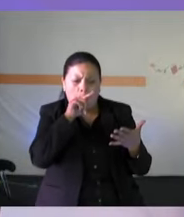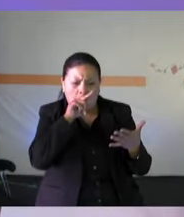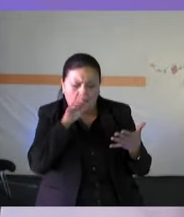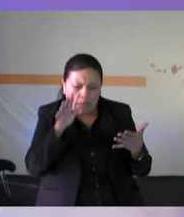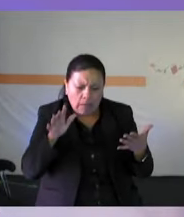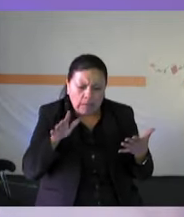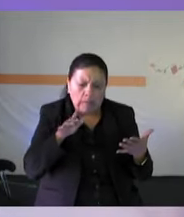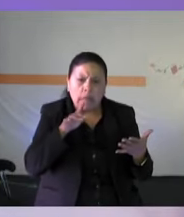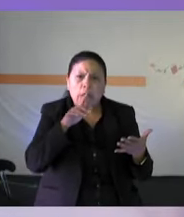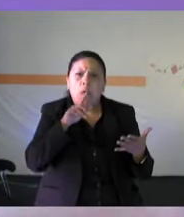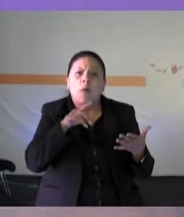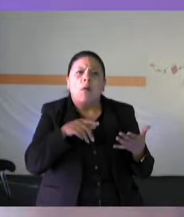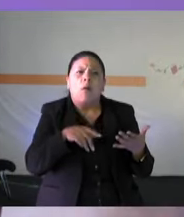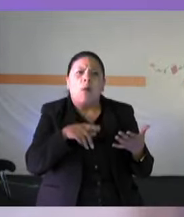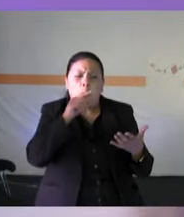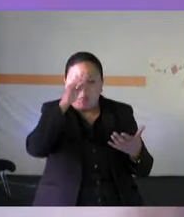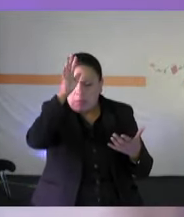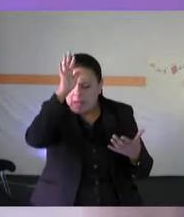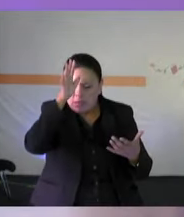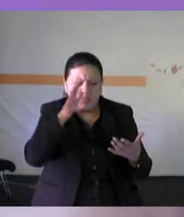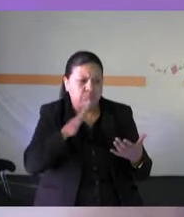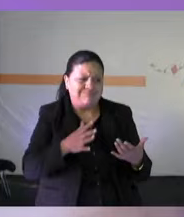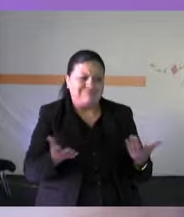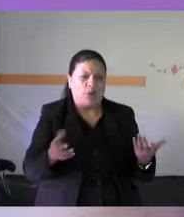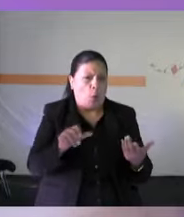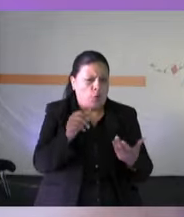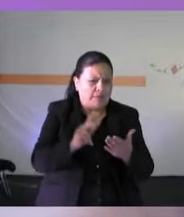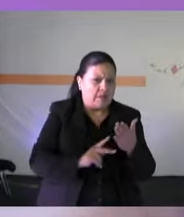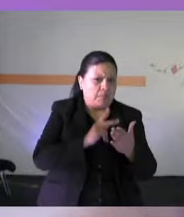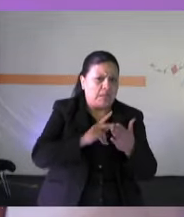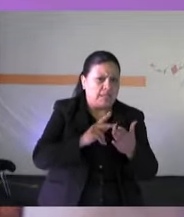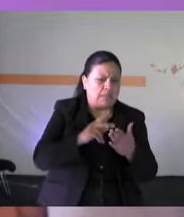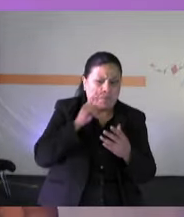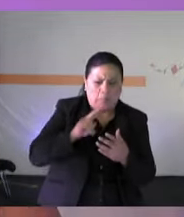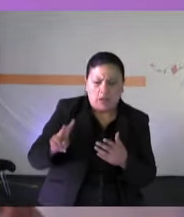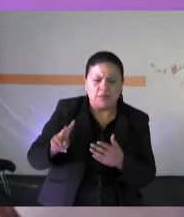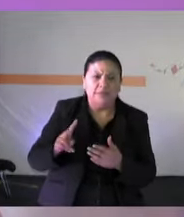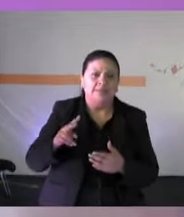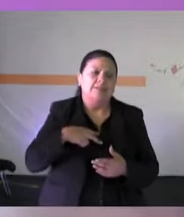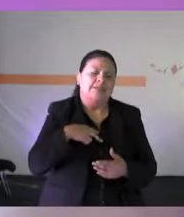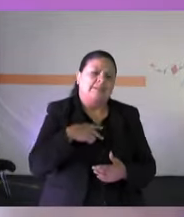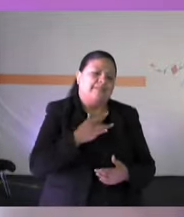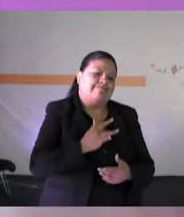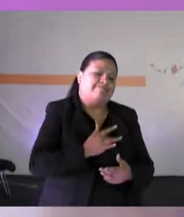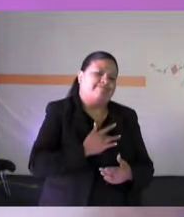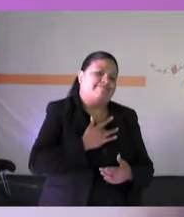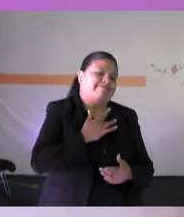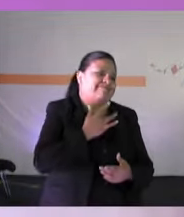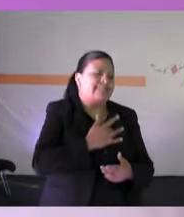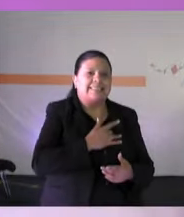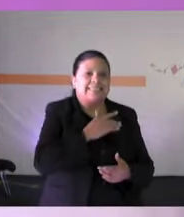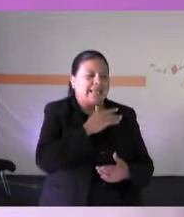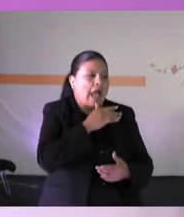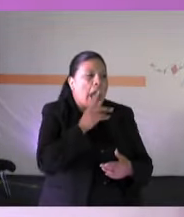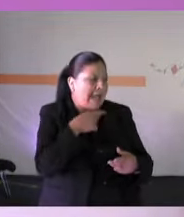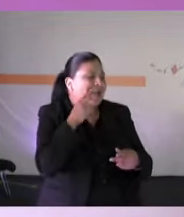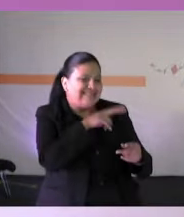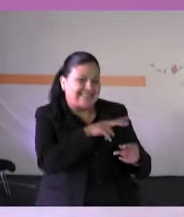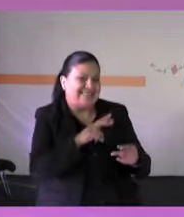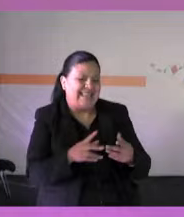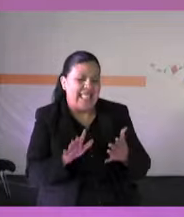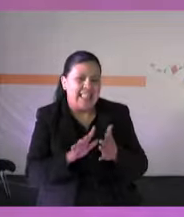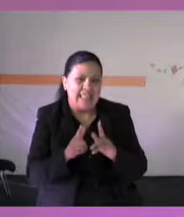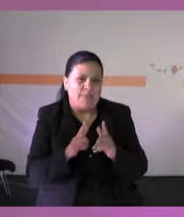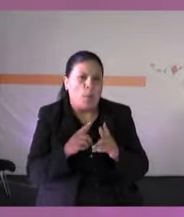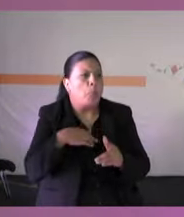Nunca más me han dado buena onda. Así me dan como de... ¡Hijo! No se los puedo contar. Mira, aquí está. ¿Lo podemos